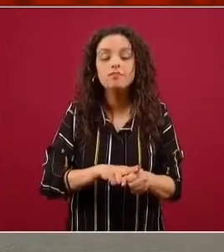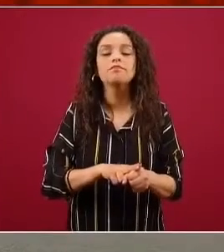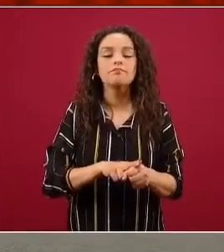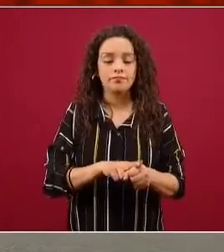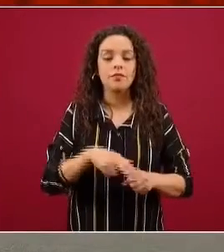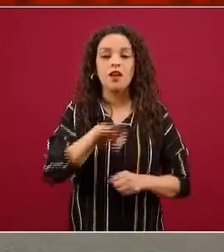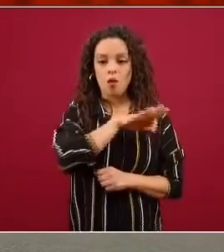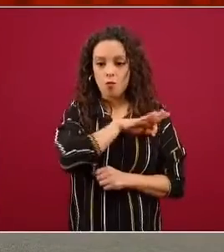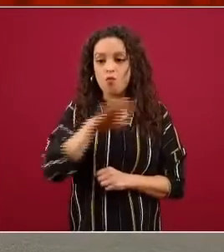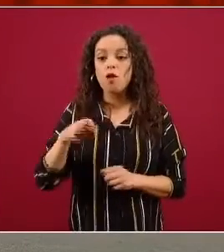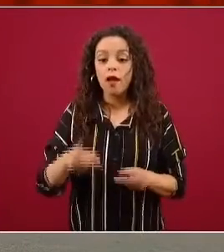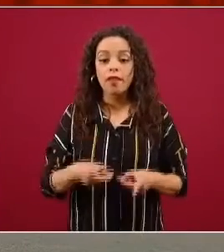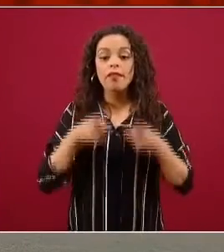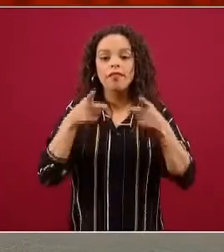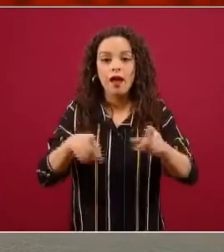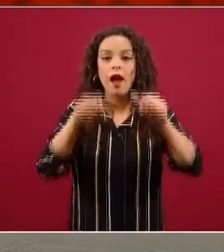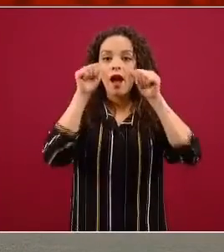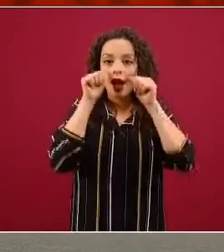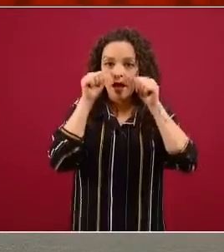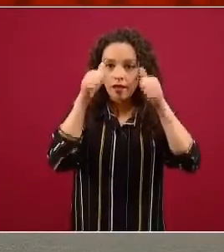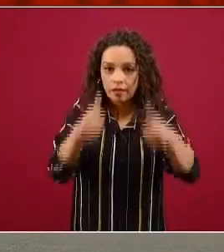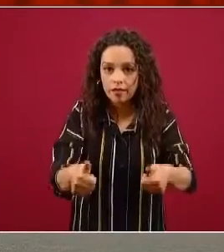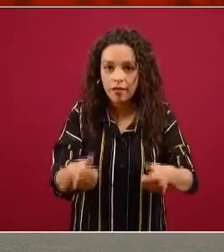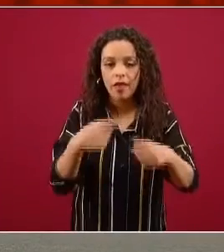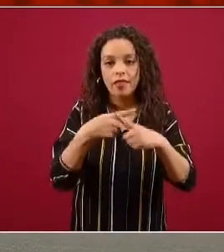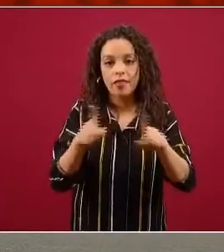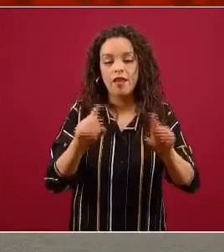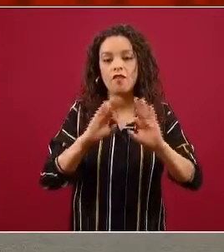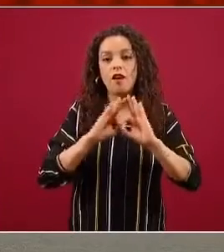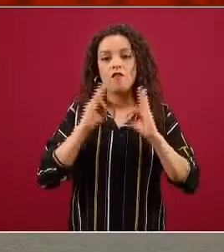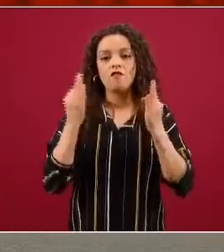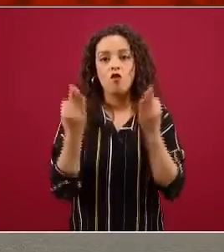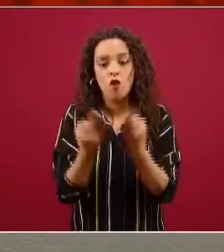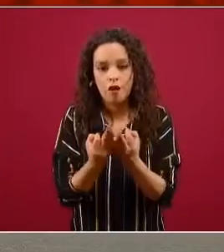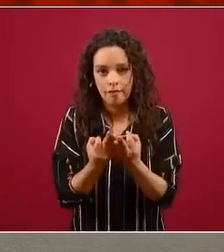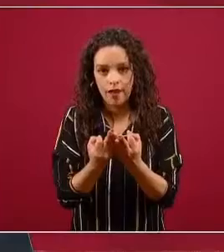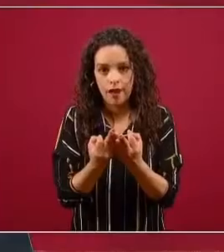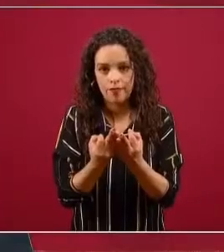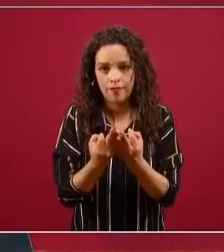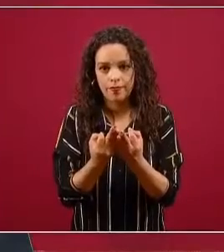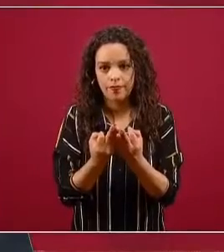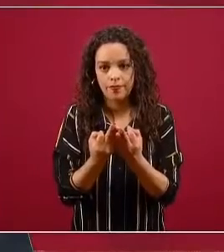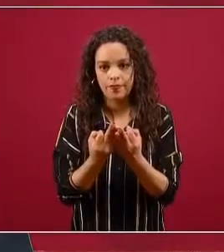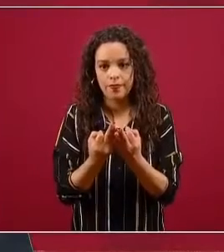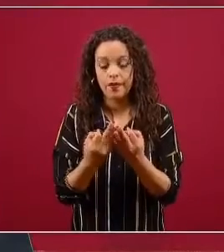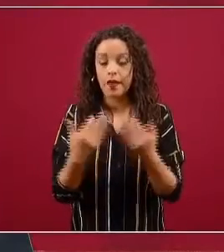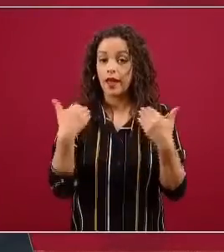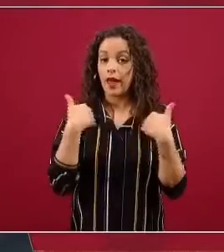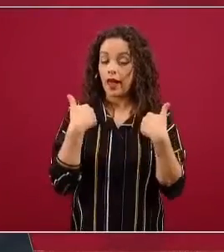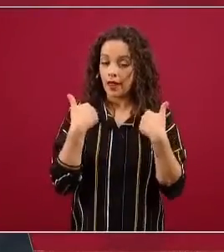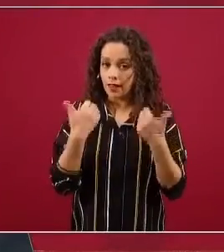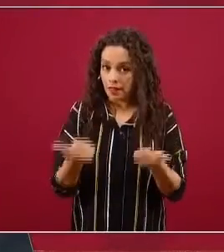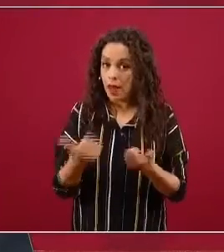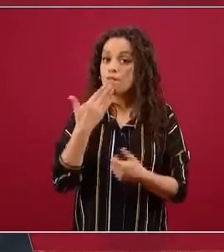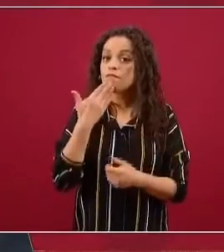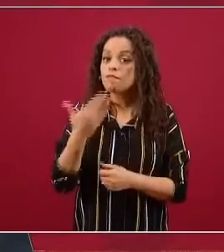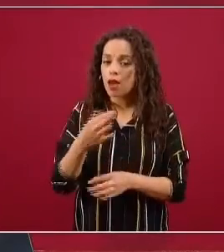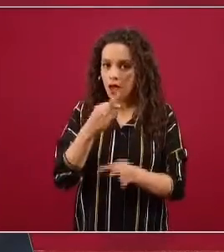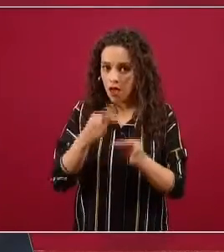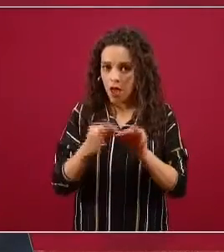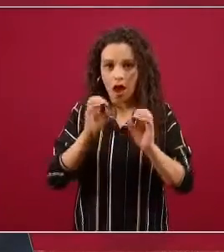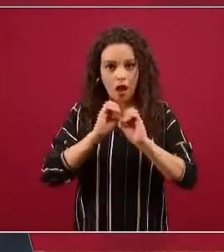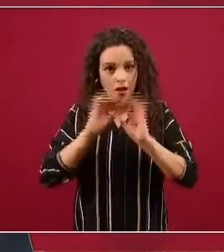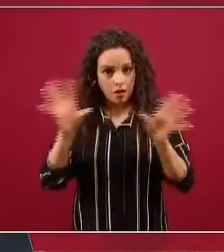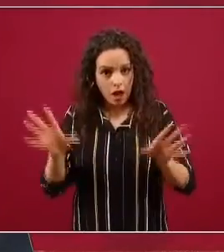atendidas con otras modalidades. Dejo en claro, no de tratamientos. Desafortunadamente no